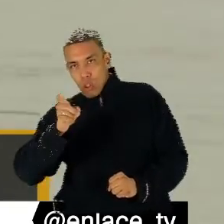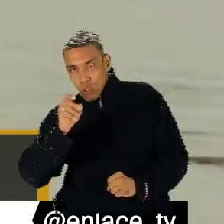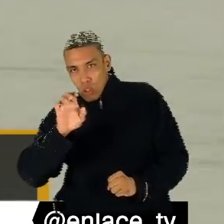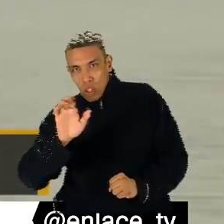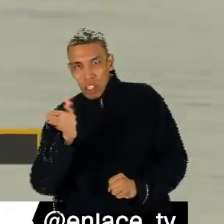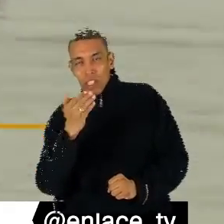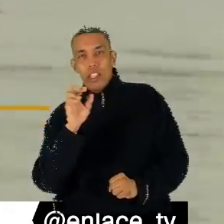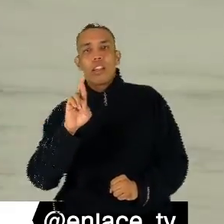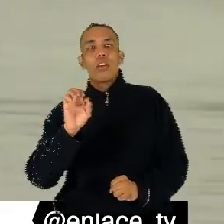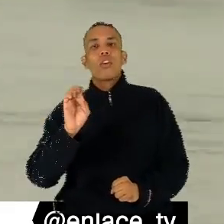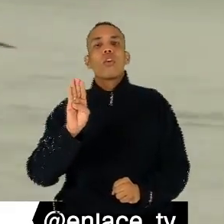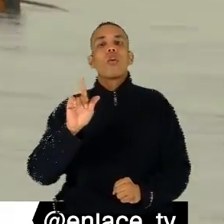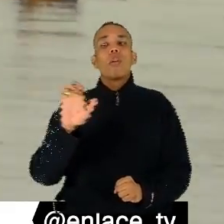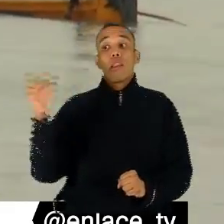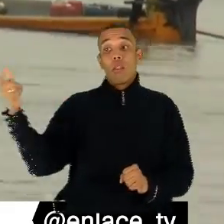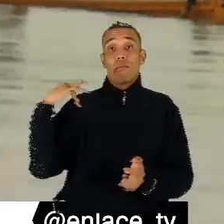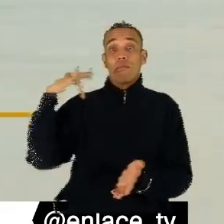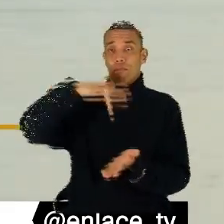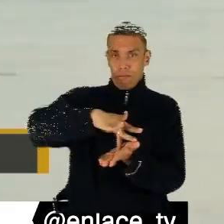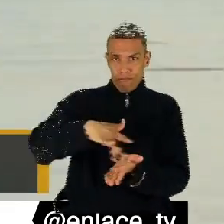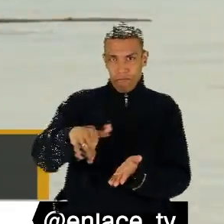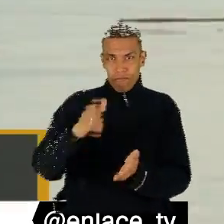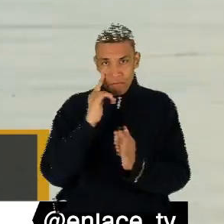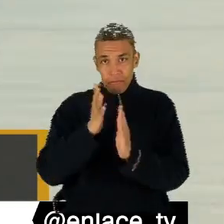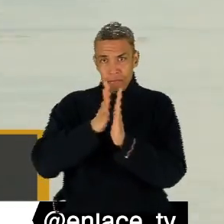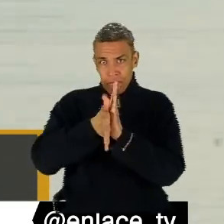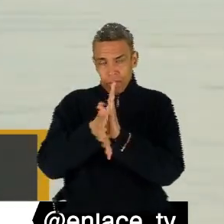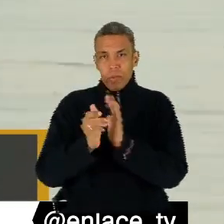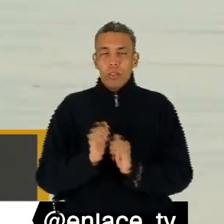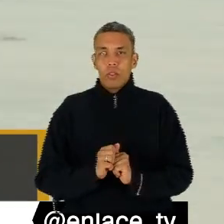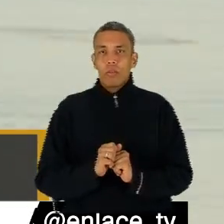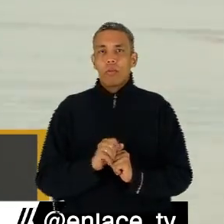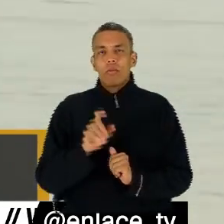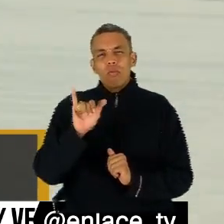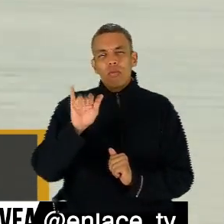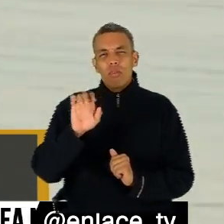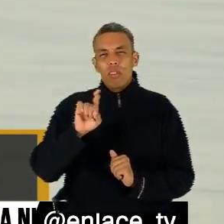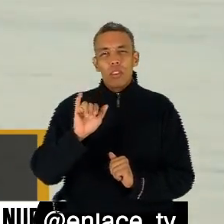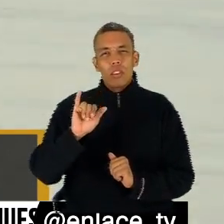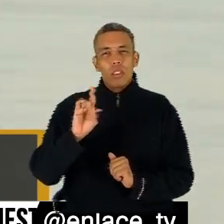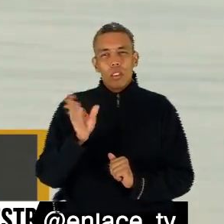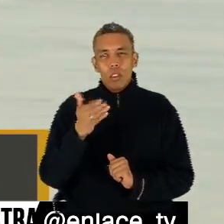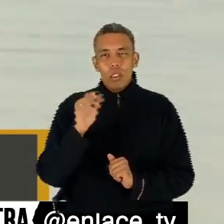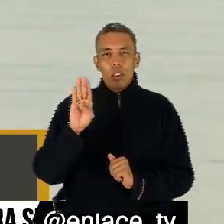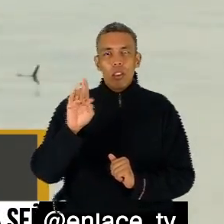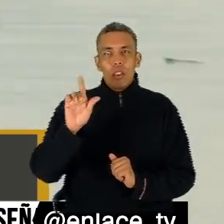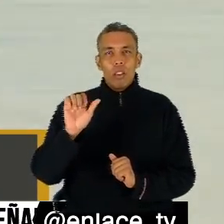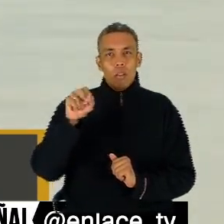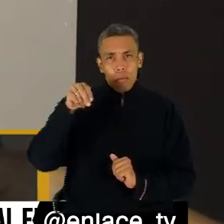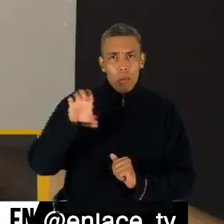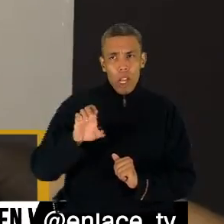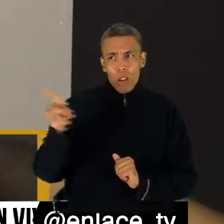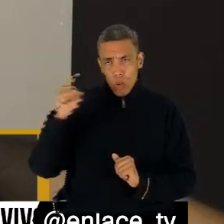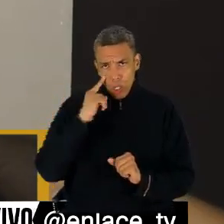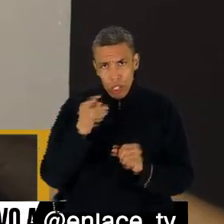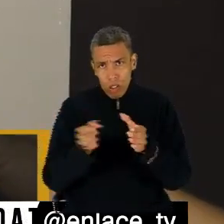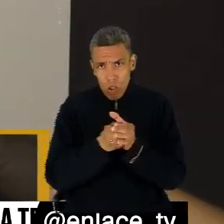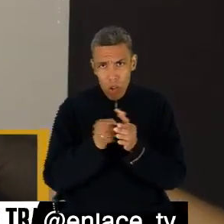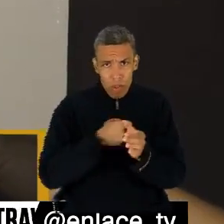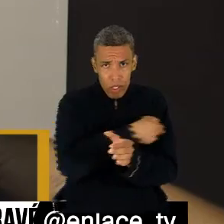defensa del agua y sus ecosistemas. El médico Yesid Blanco, líder ambientalista, extiende la invitación a través de Enlace Noticias. Vamos a hablar de la defensa del